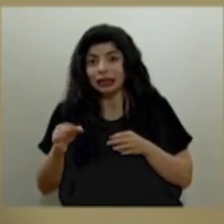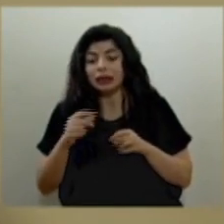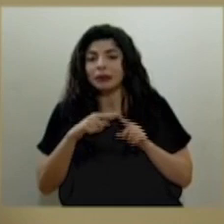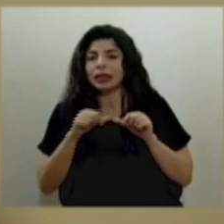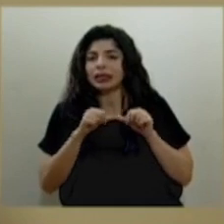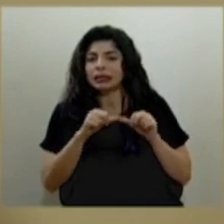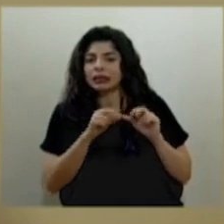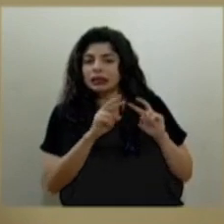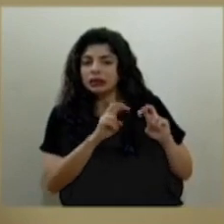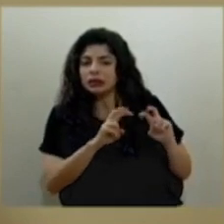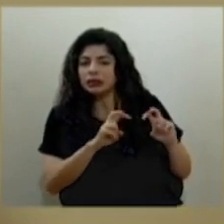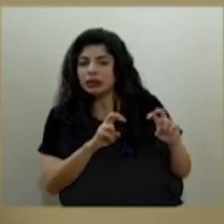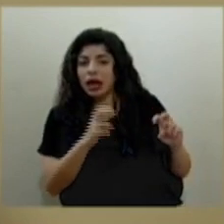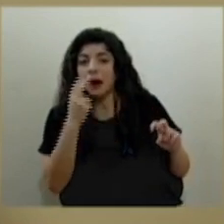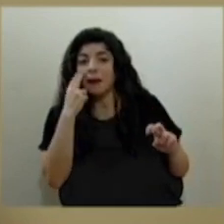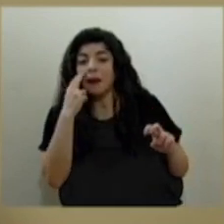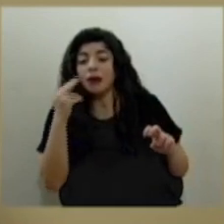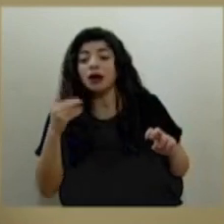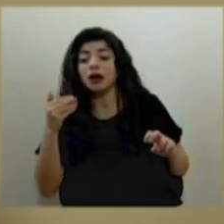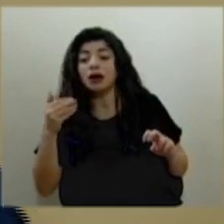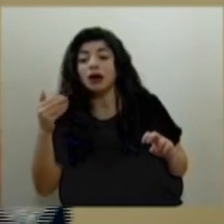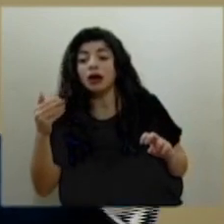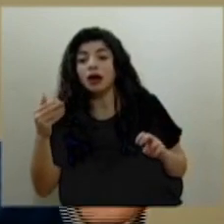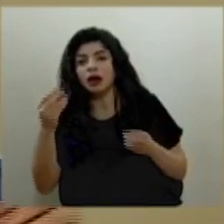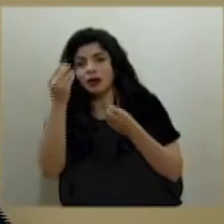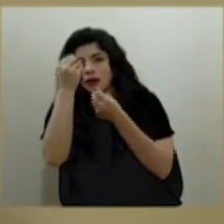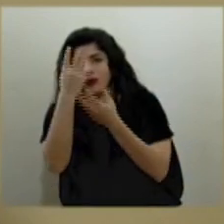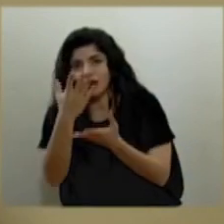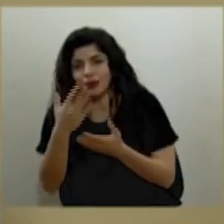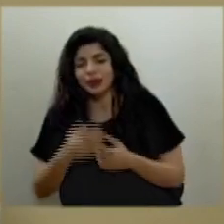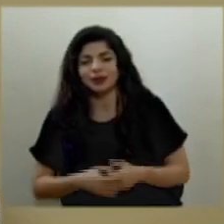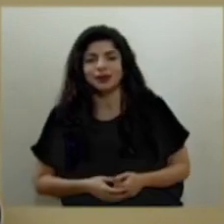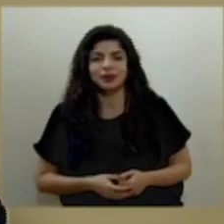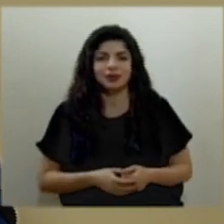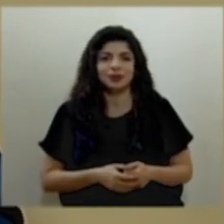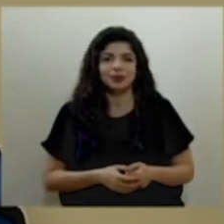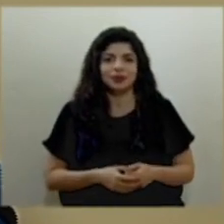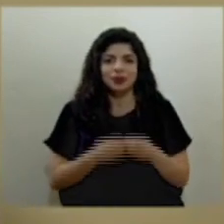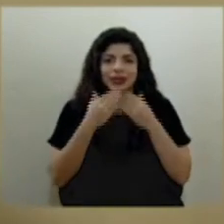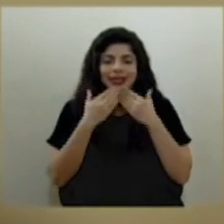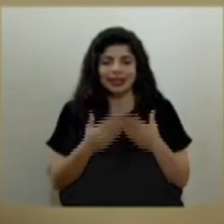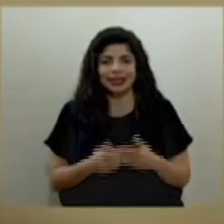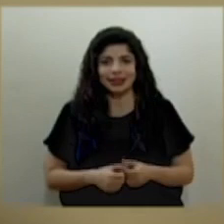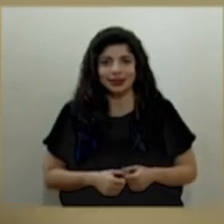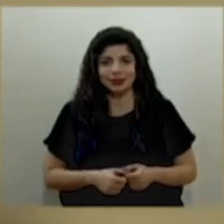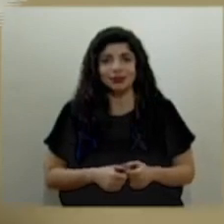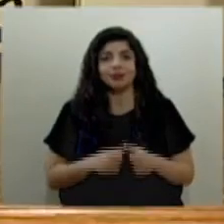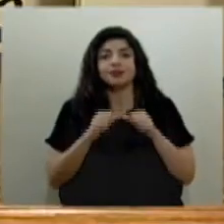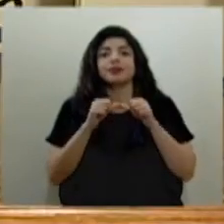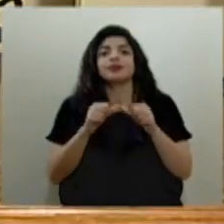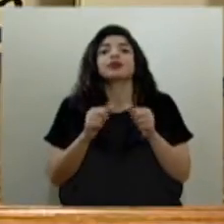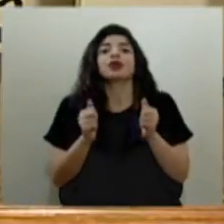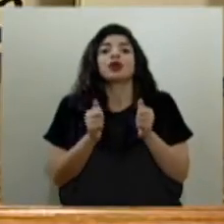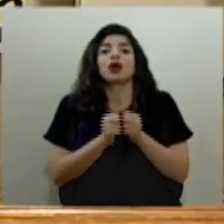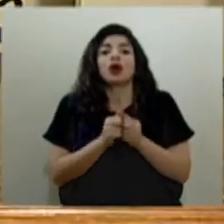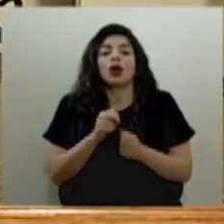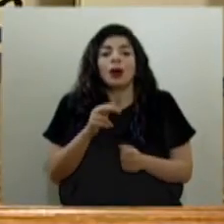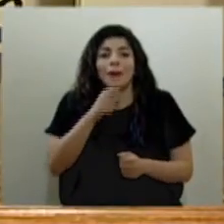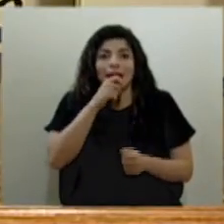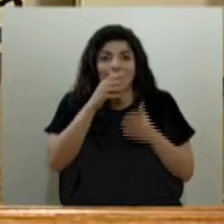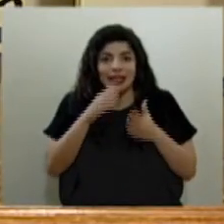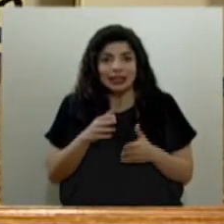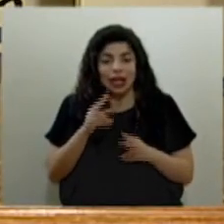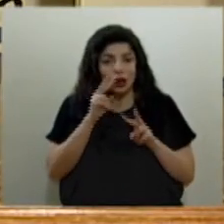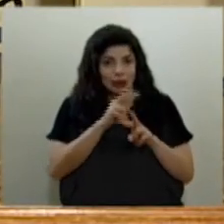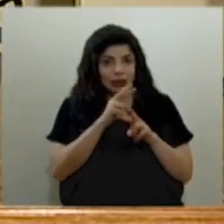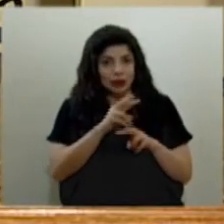monitoreo permanente para poder anunciar las decisiones en los próximos días. Muchísimas gracias. Continuamos con el colega del